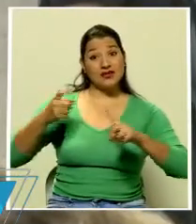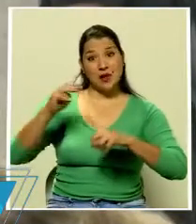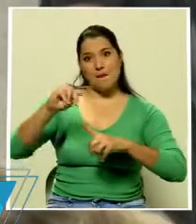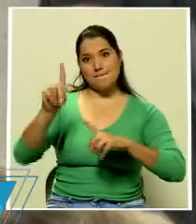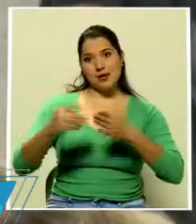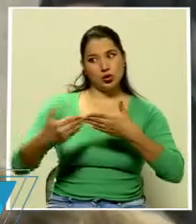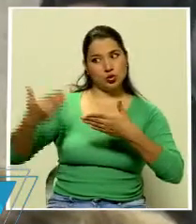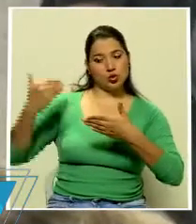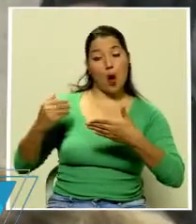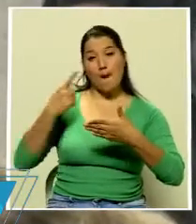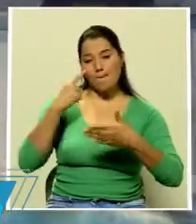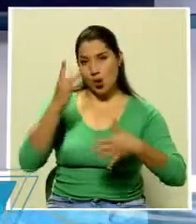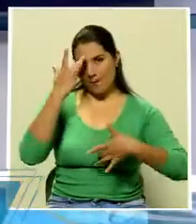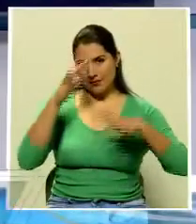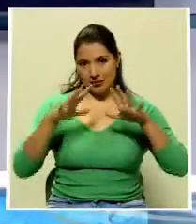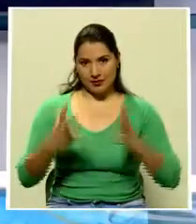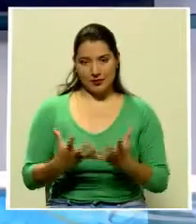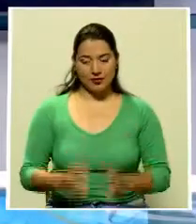la pandemia.